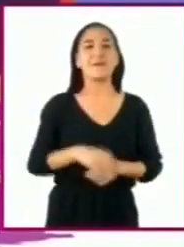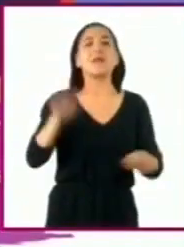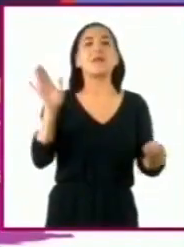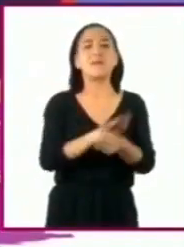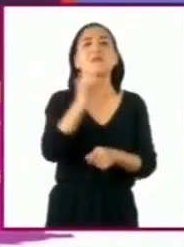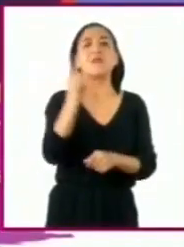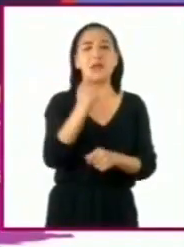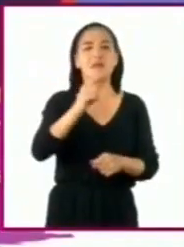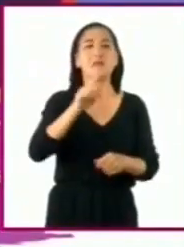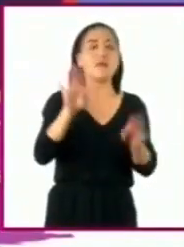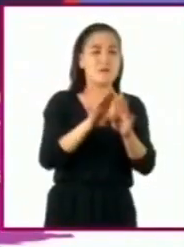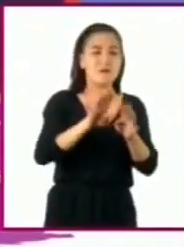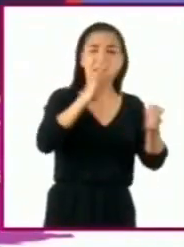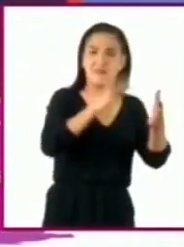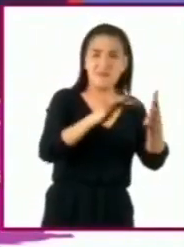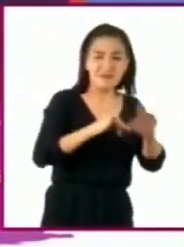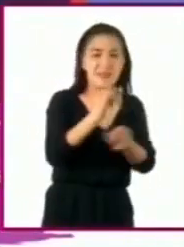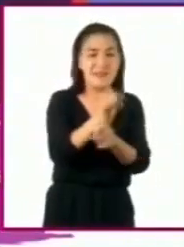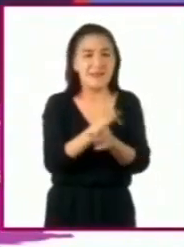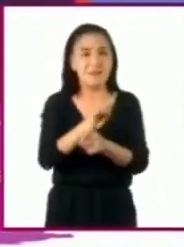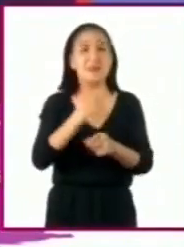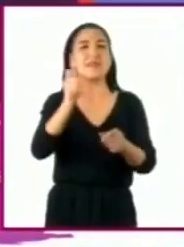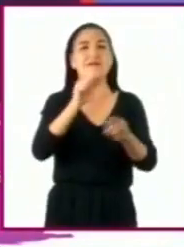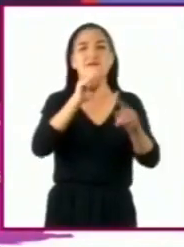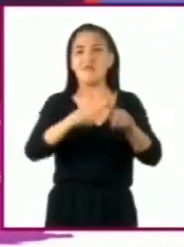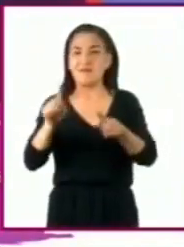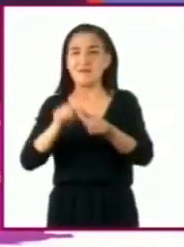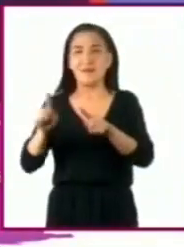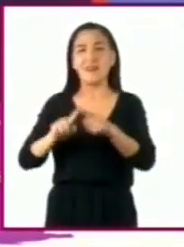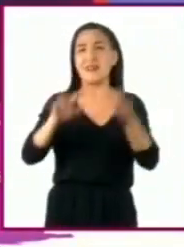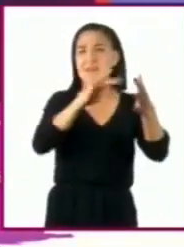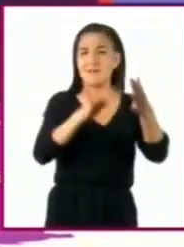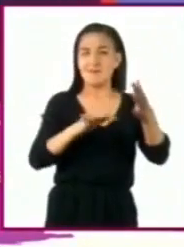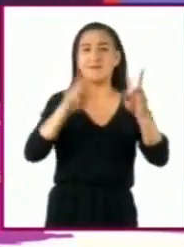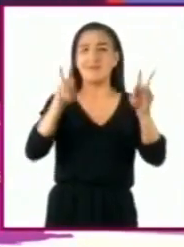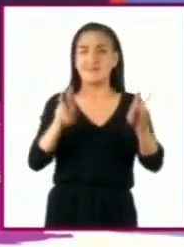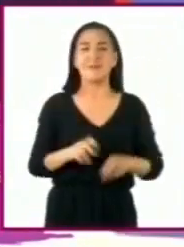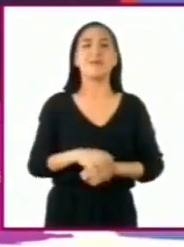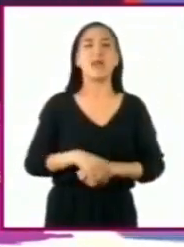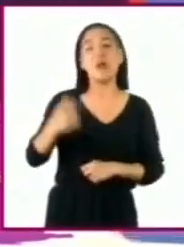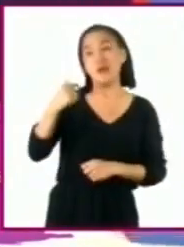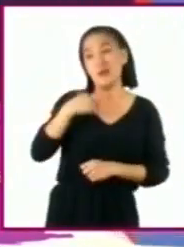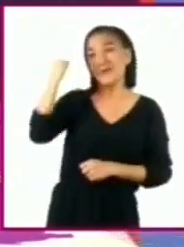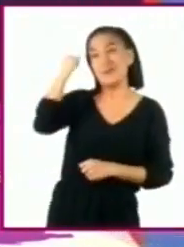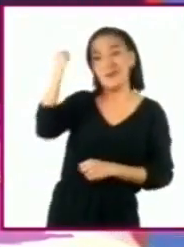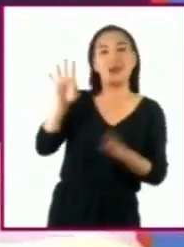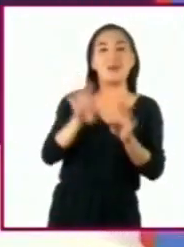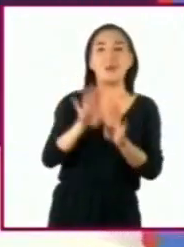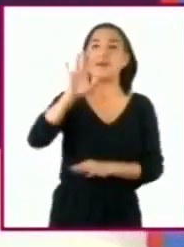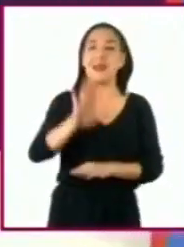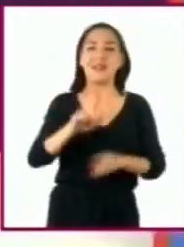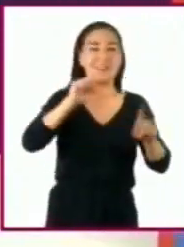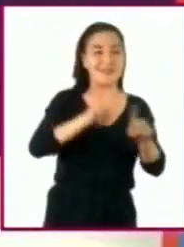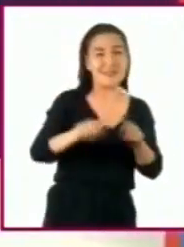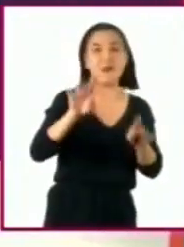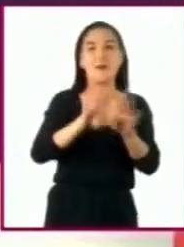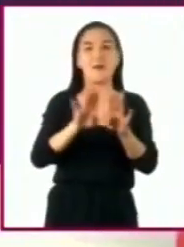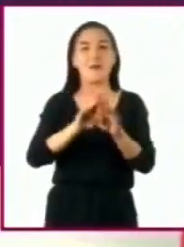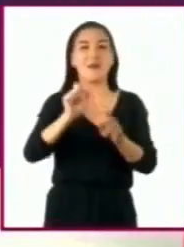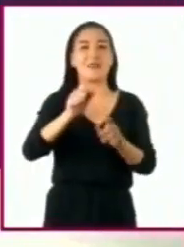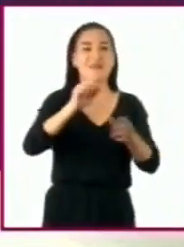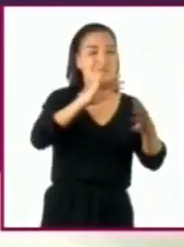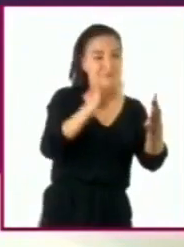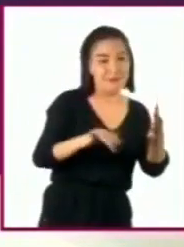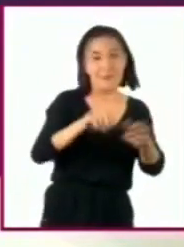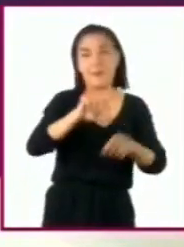consultar información de varios textos? Me imagino que cada fuente de información es diferente de otra,